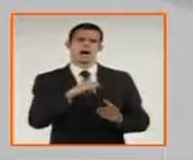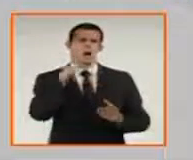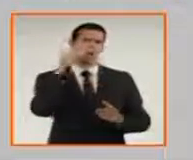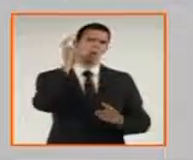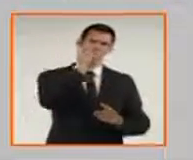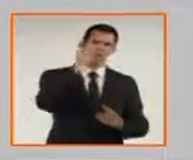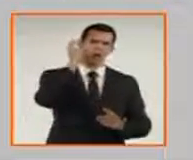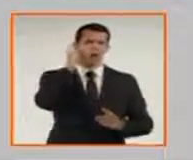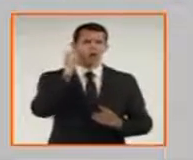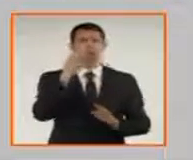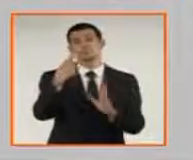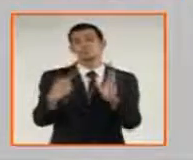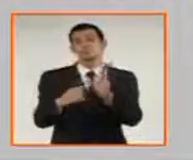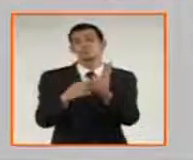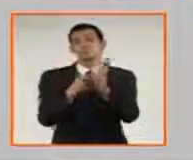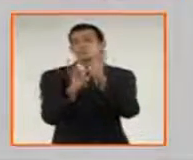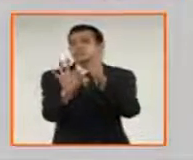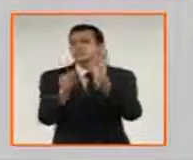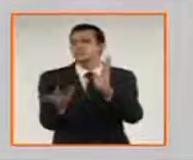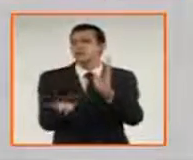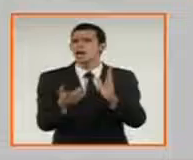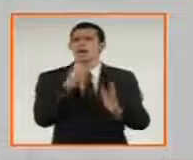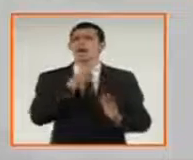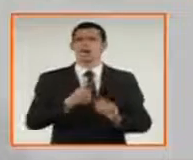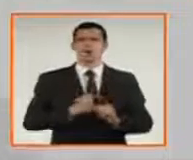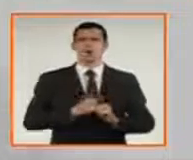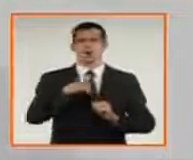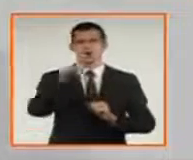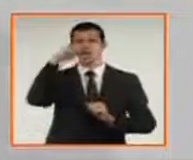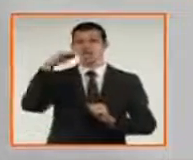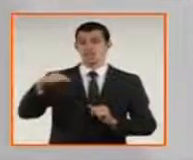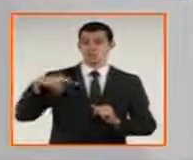consanguíneo se extingue cuando se adopta,